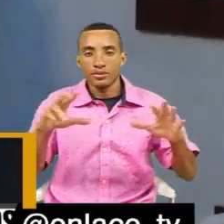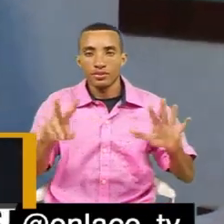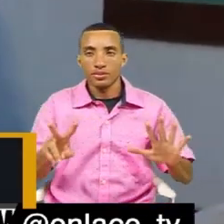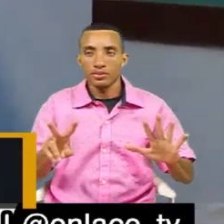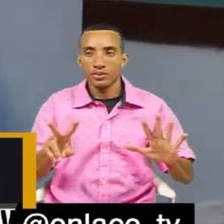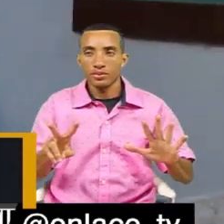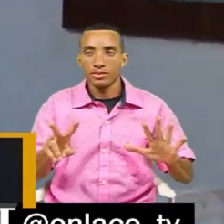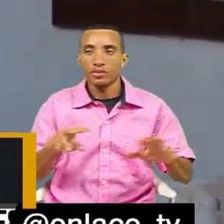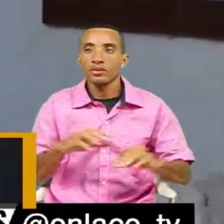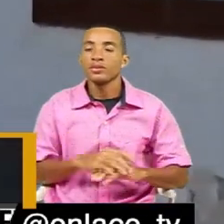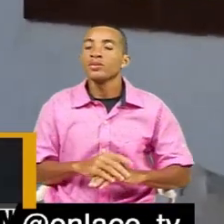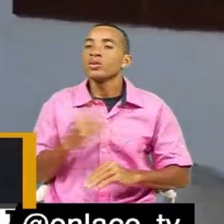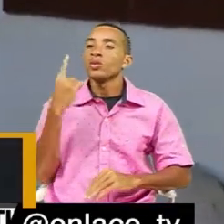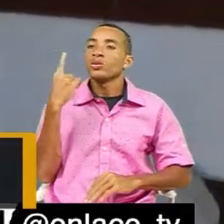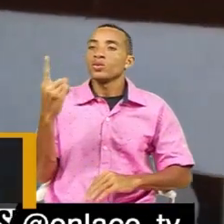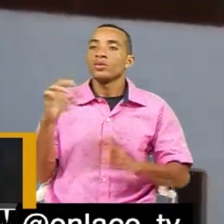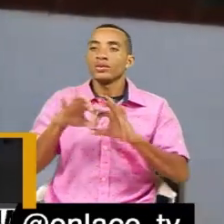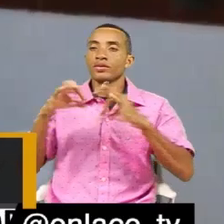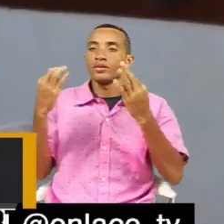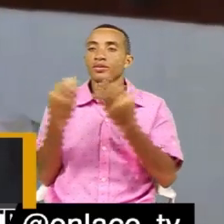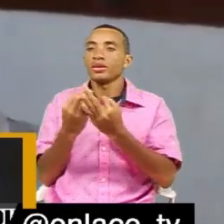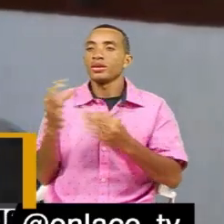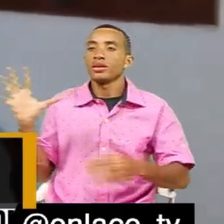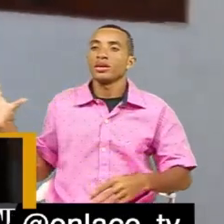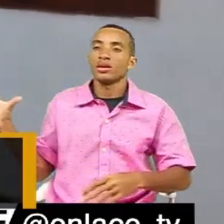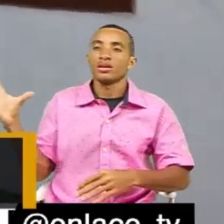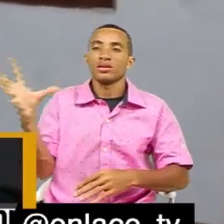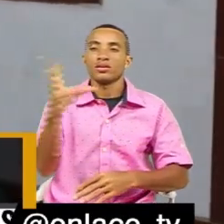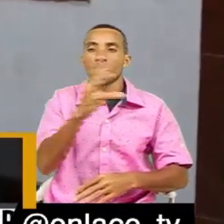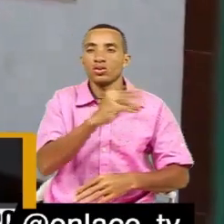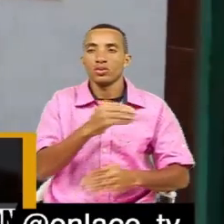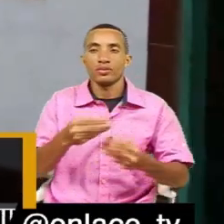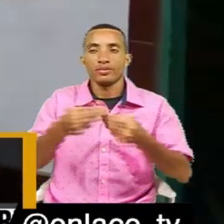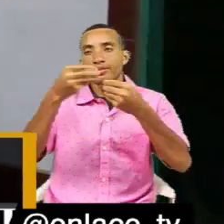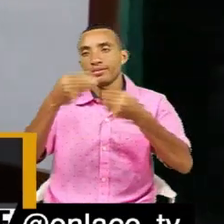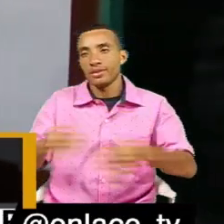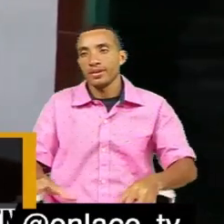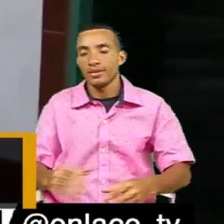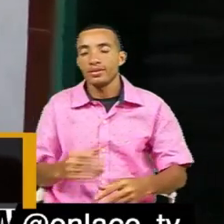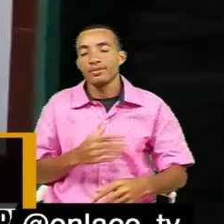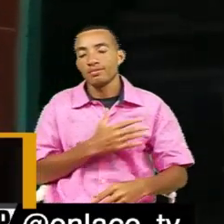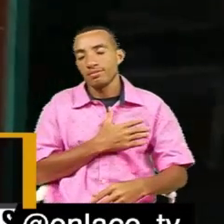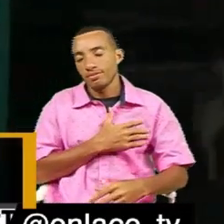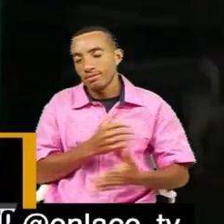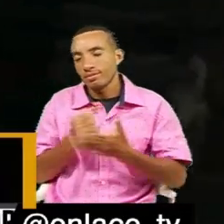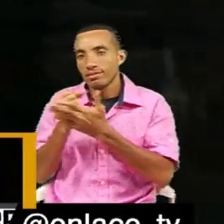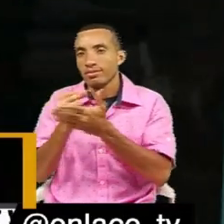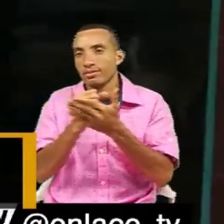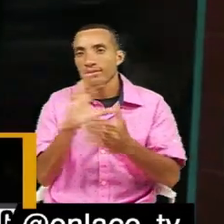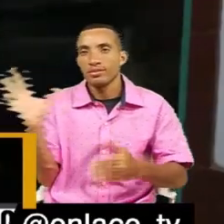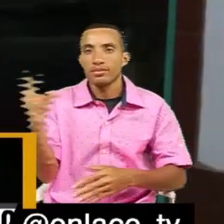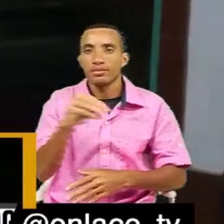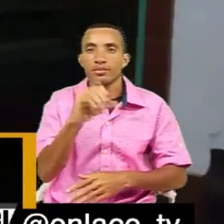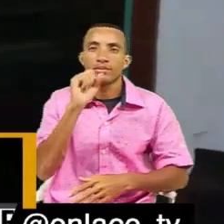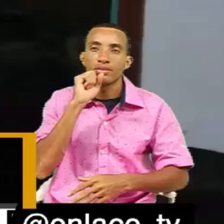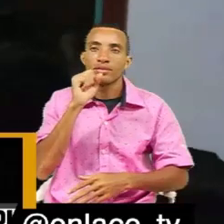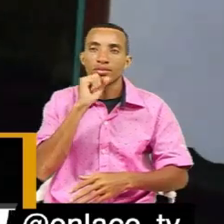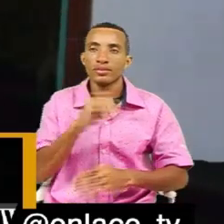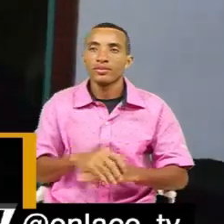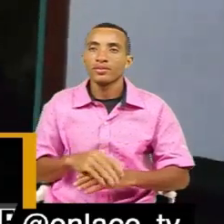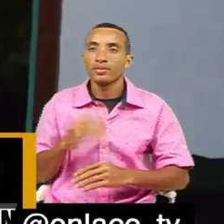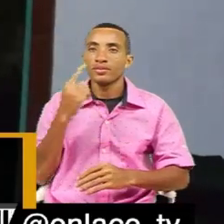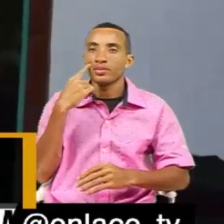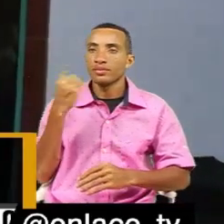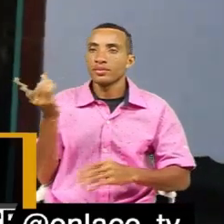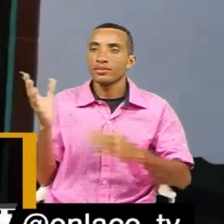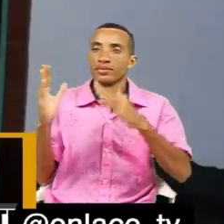lamentablemente pues una familia lo perdió prácticamente todo y ahora requiere de la ayuda de los barranqueños y por supuesto de la solidaridad. Nos ubicamos en esta, la